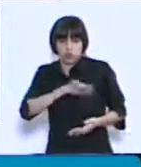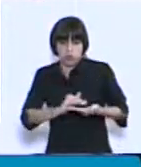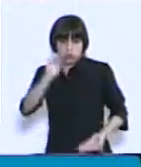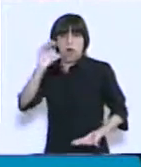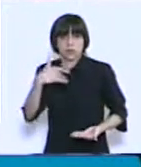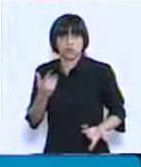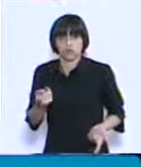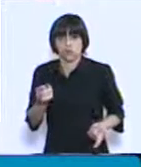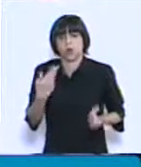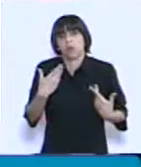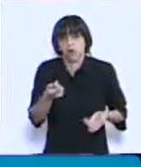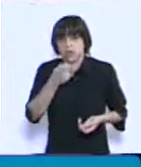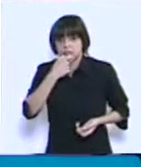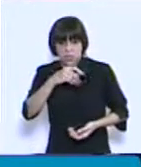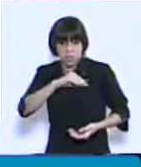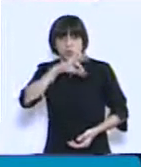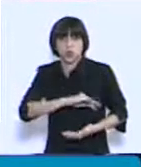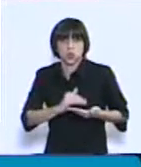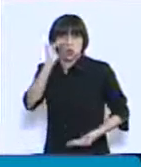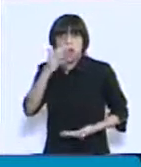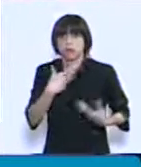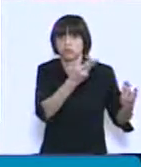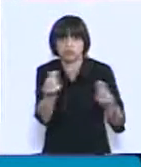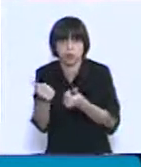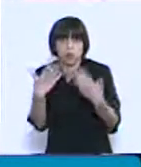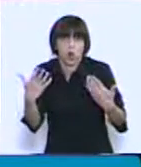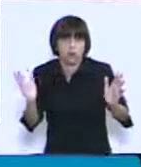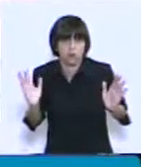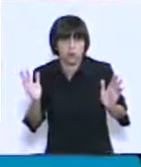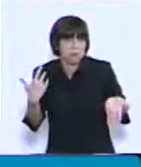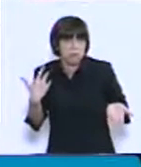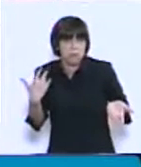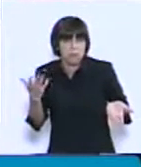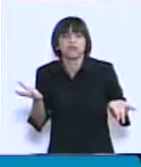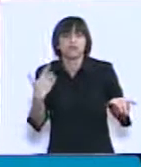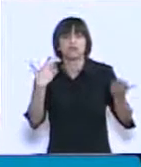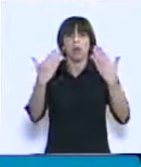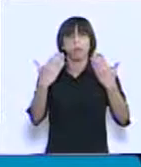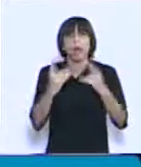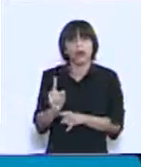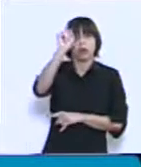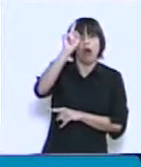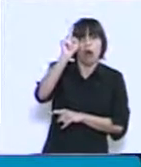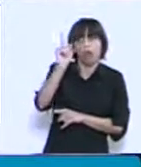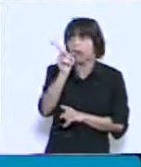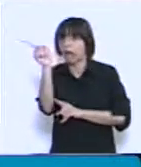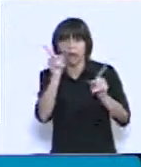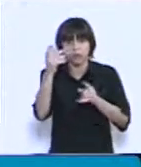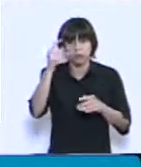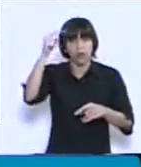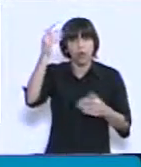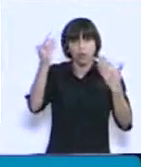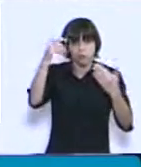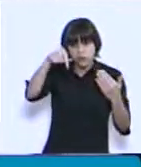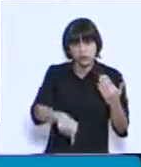las cosas más caras, pero tengo un mayor nivel de ingresos, no se puede comparar la situación del NEA y del NOA. Y para nosotros